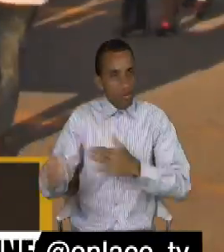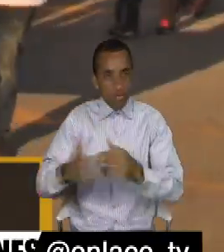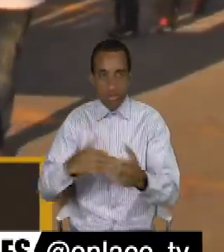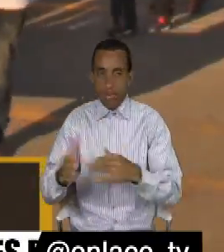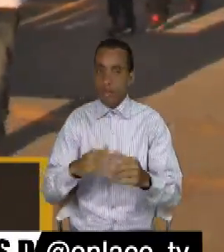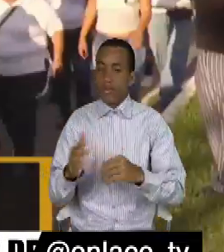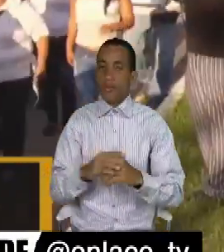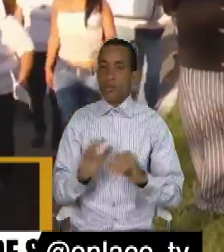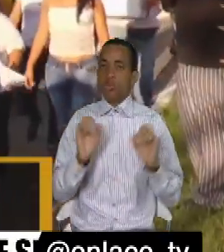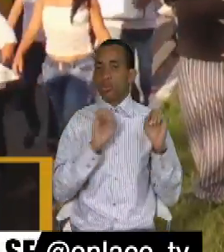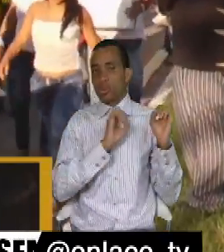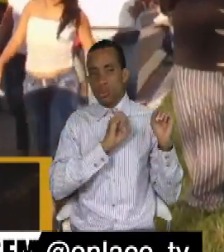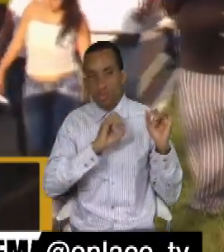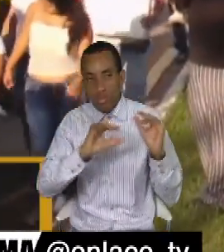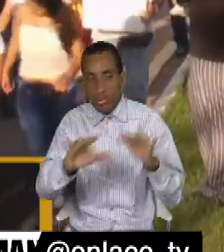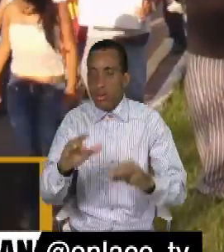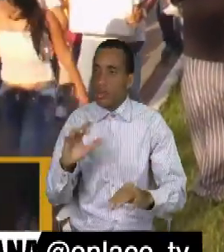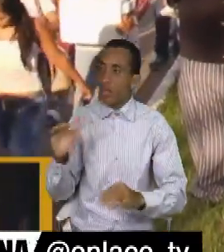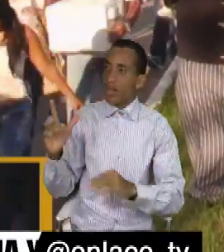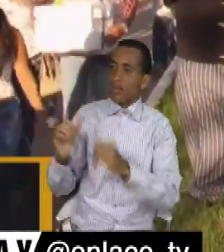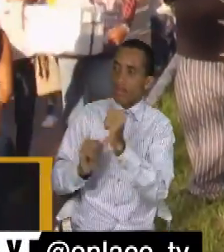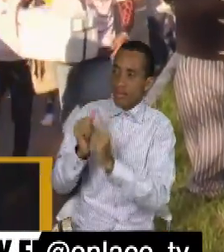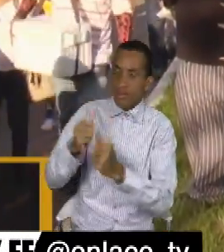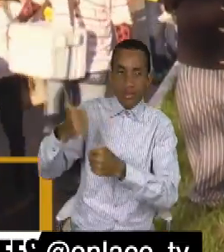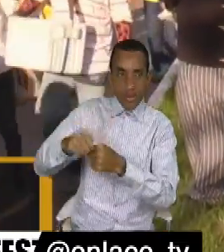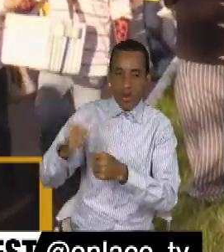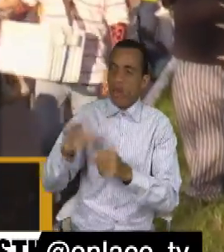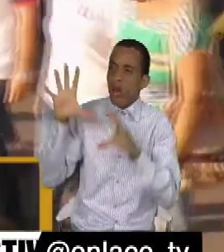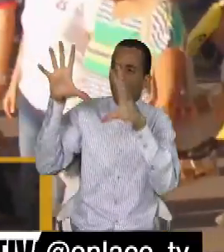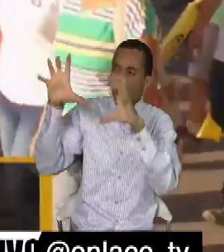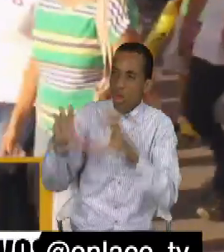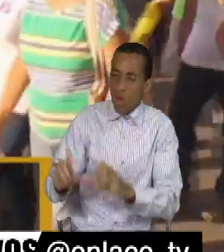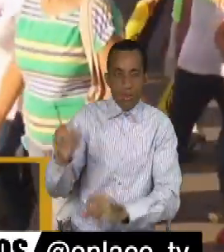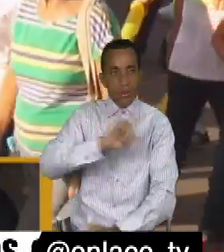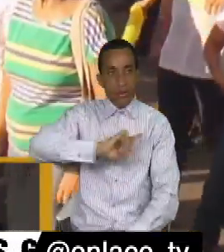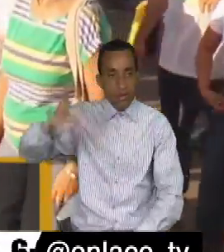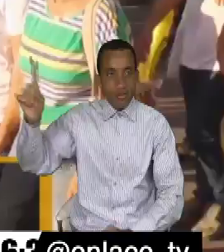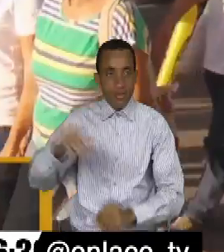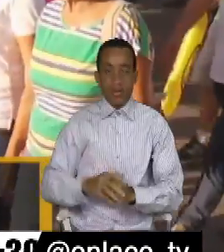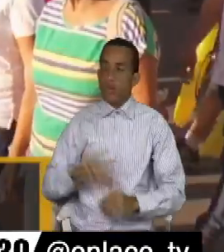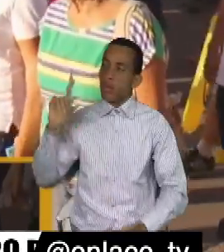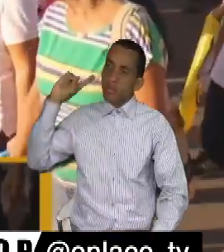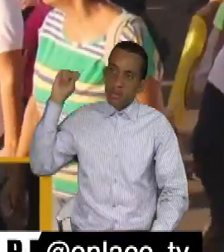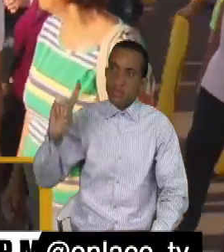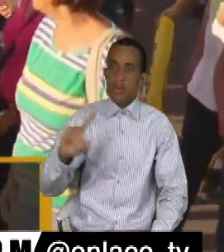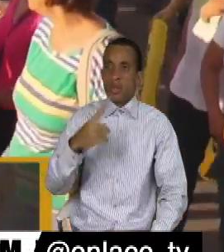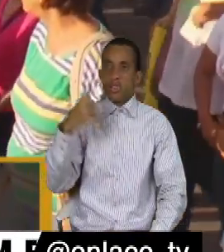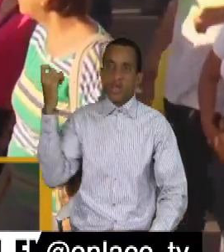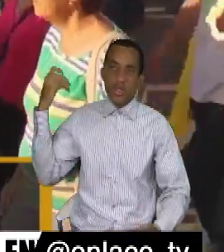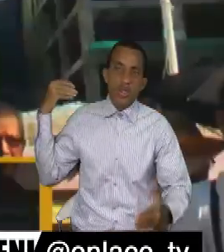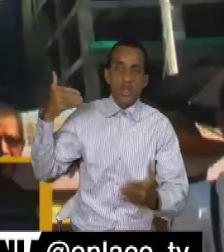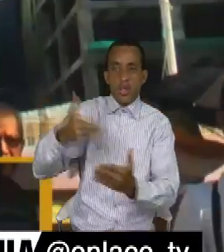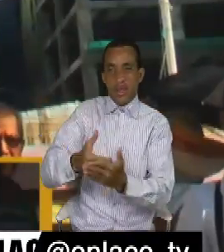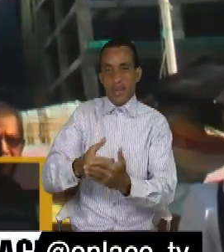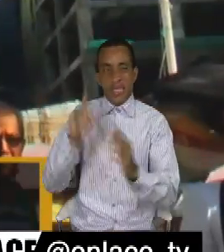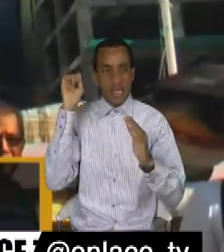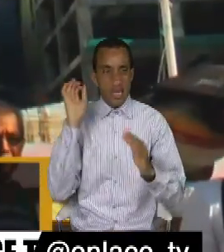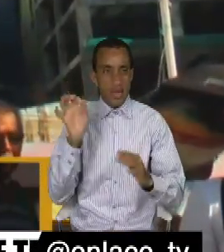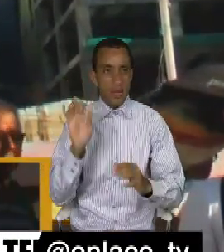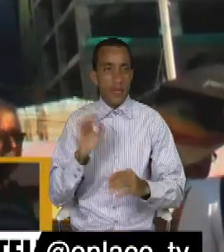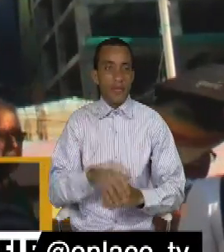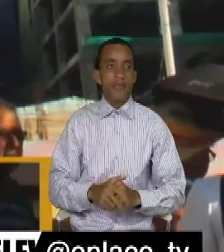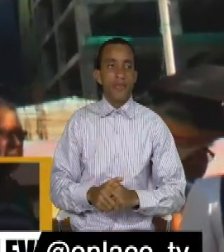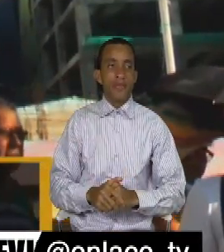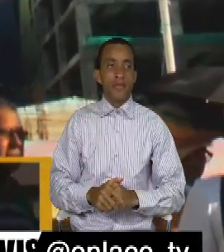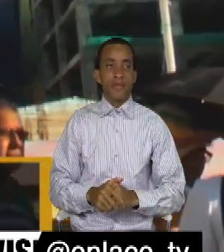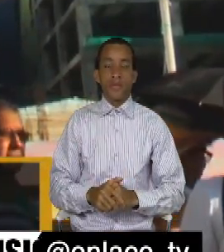no chatarrización de la refinería del Puerto Petrolero, empresa que por más de un siglo ha sido la mayor fuente de empleo de esta región. Preocupante la situación